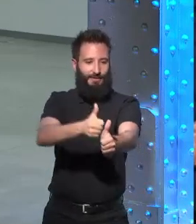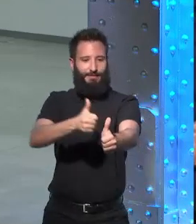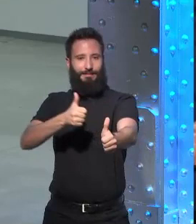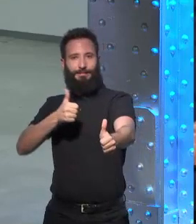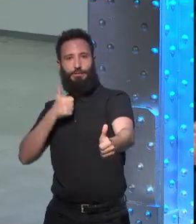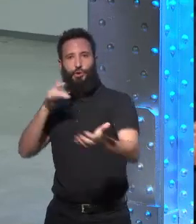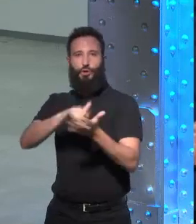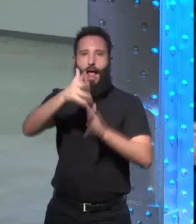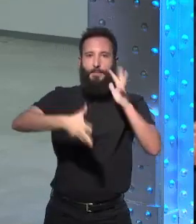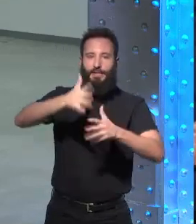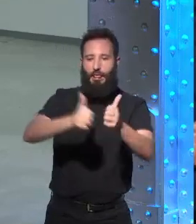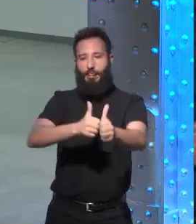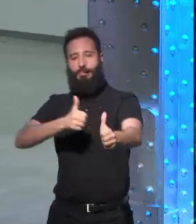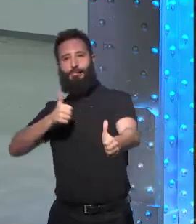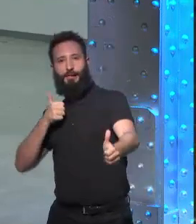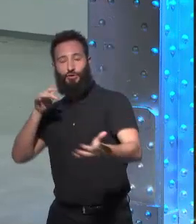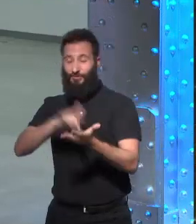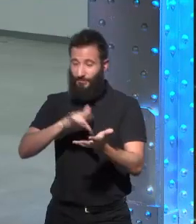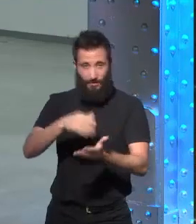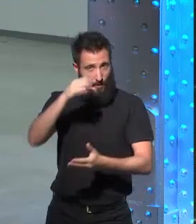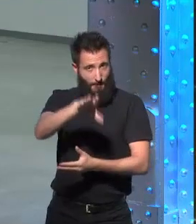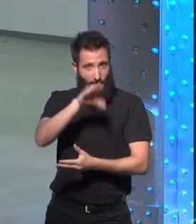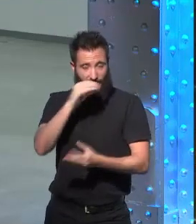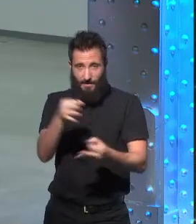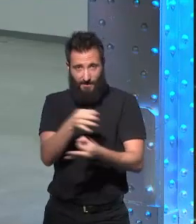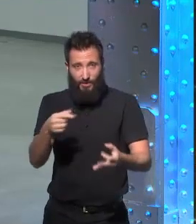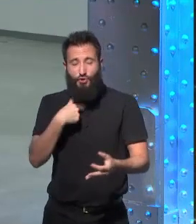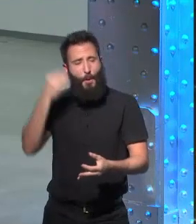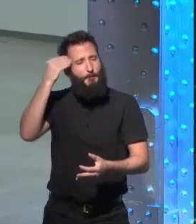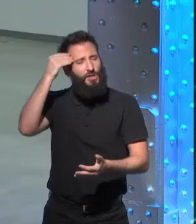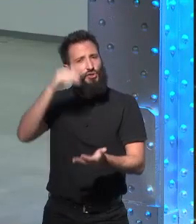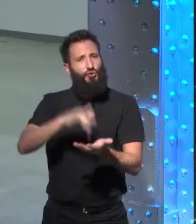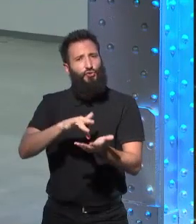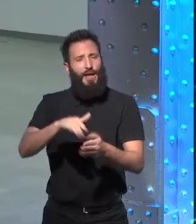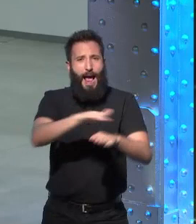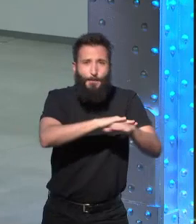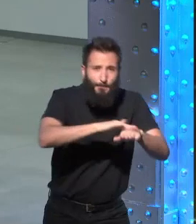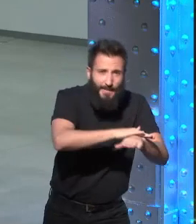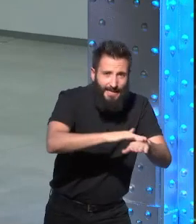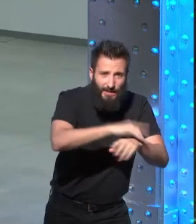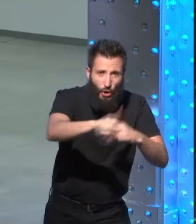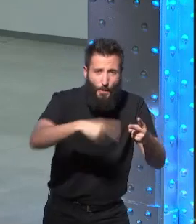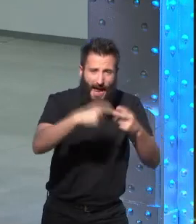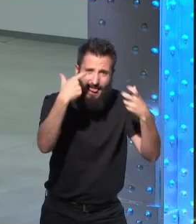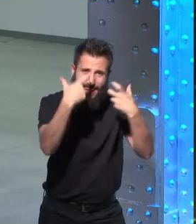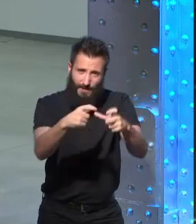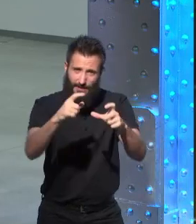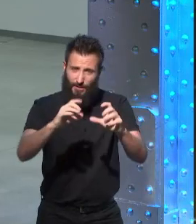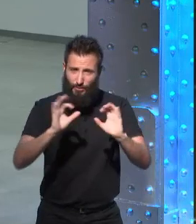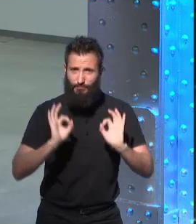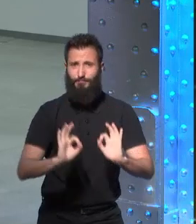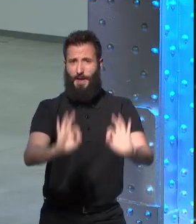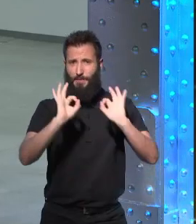Julio, yo creo que sí que es evidente en estos casos. Pero bueno, creo realmente que el hecho de que haya un ministerio y todo un departamento destinado a este